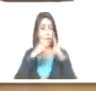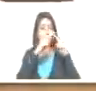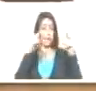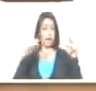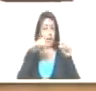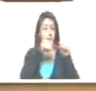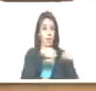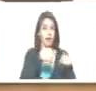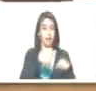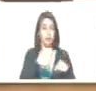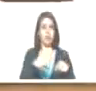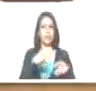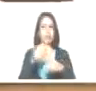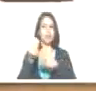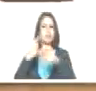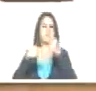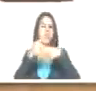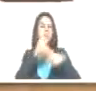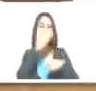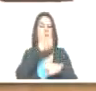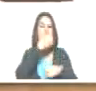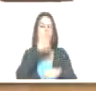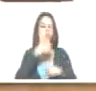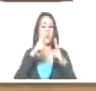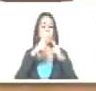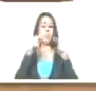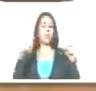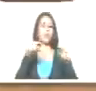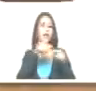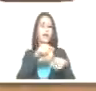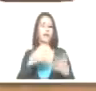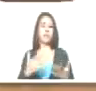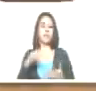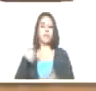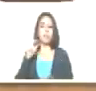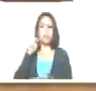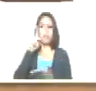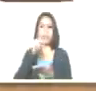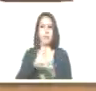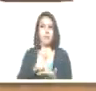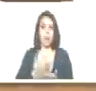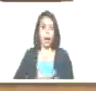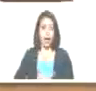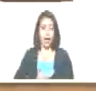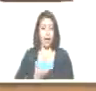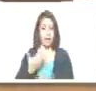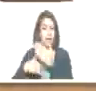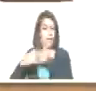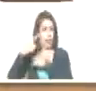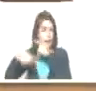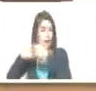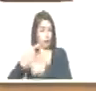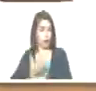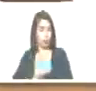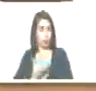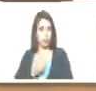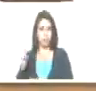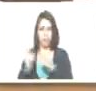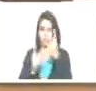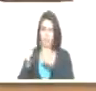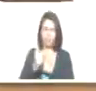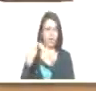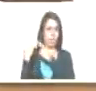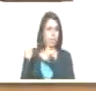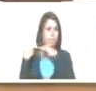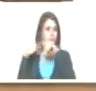de una frutería en Panamá? Y cuando yo llegué a ser alcalde de Caracas, muchos años después, se me aparecieron unos representantes de esa supuesta